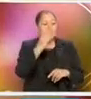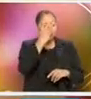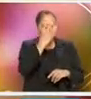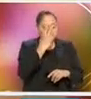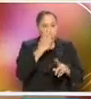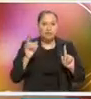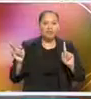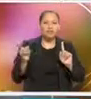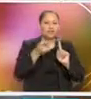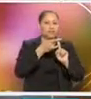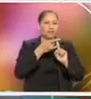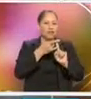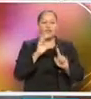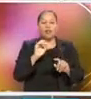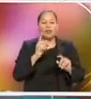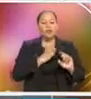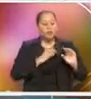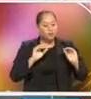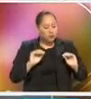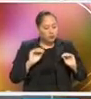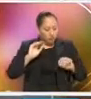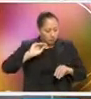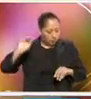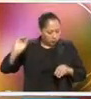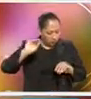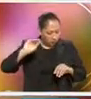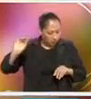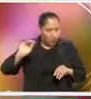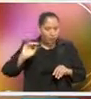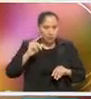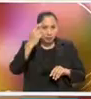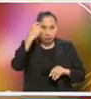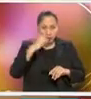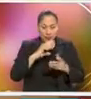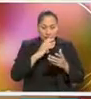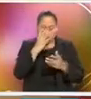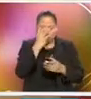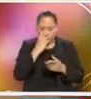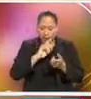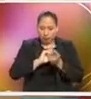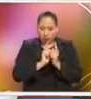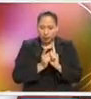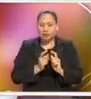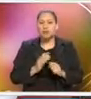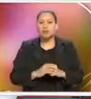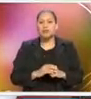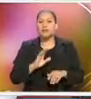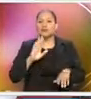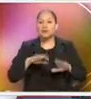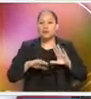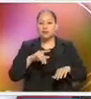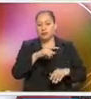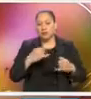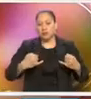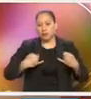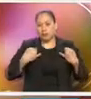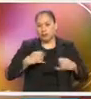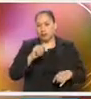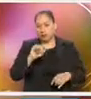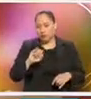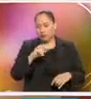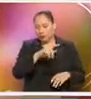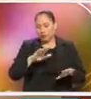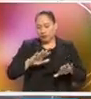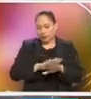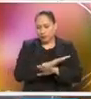encierran, se van, los ves a veces un tanto deprimidos, ¿no? Claro. Que muchas veces es parte de la adolescencia, estos Por estos